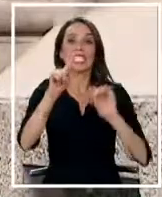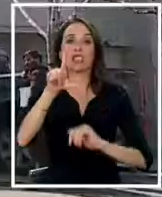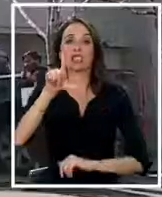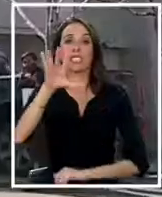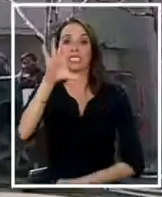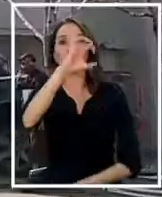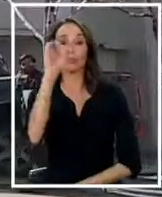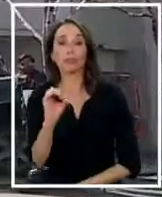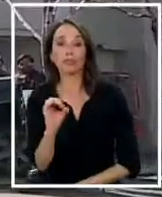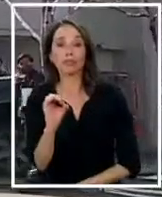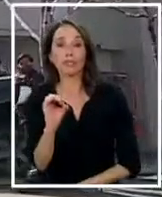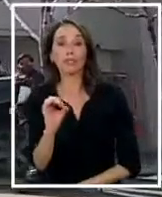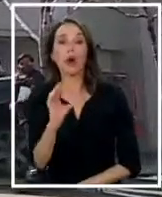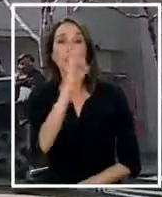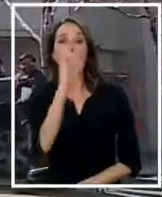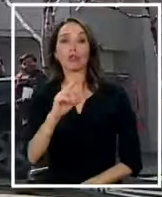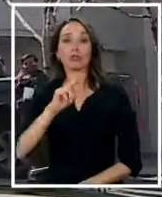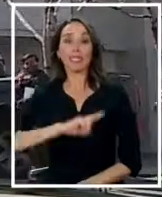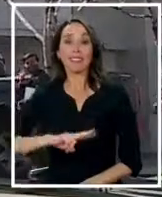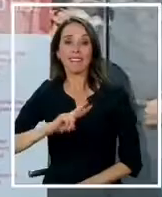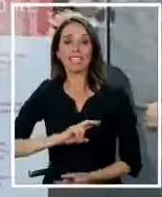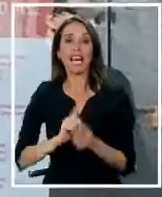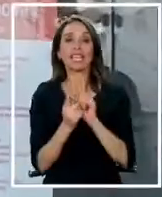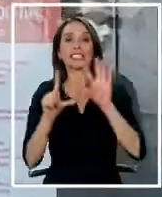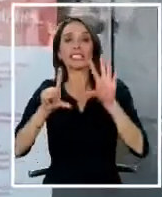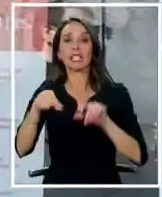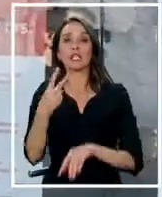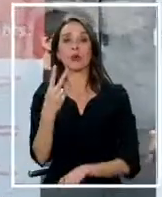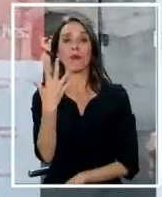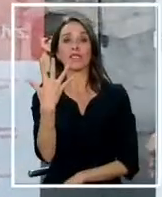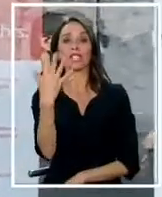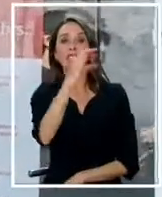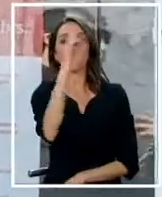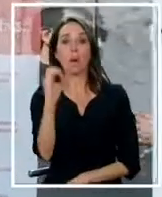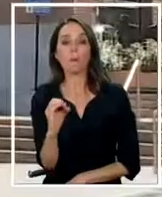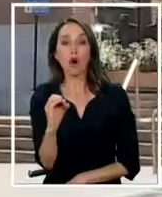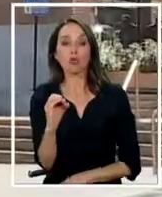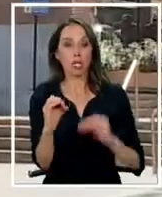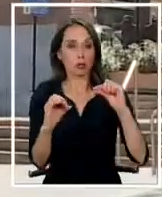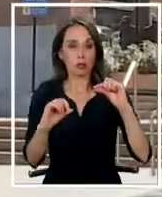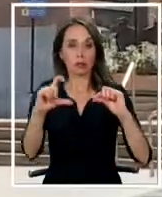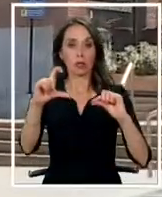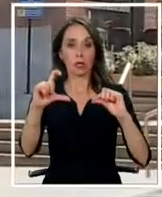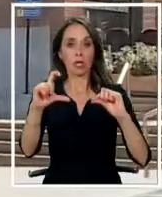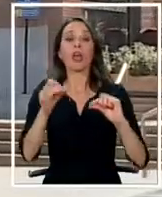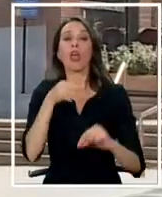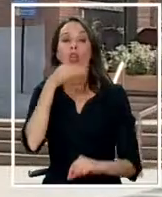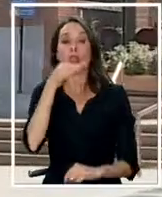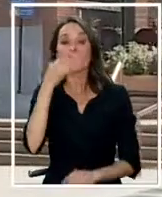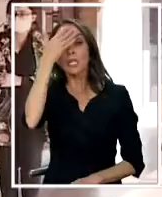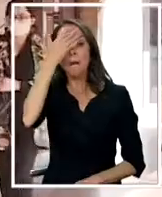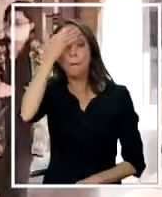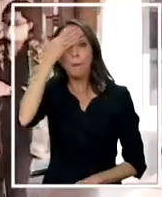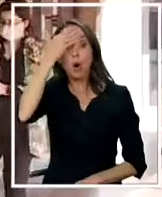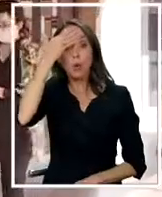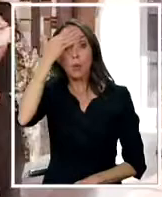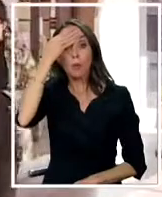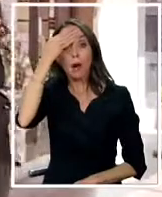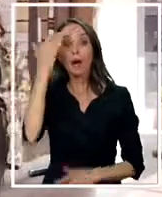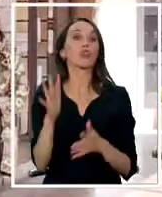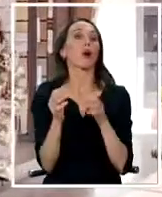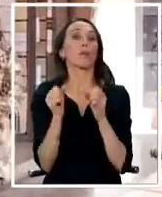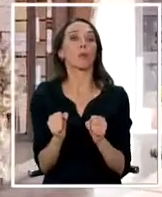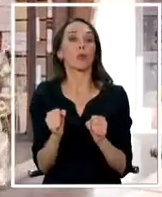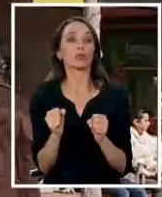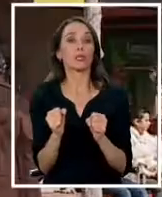puntos, es decir, que la tasa de interés quede en 7,25%, aludiendo a su vez la preocupación que tienen por un